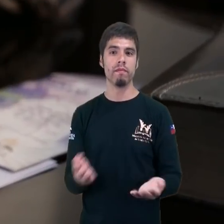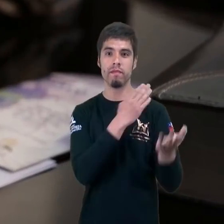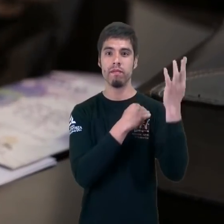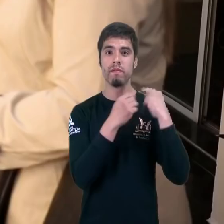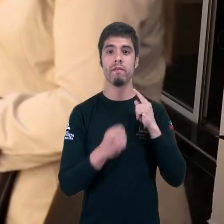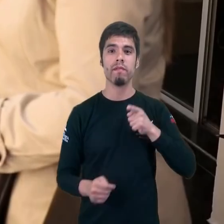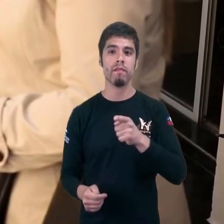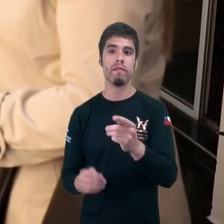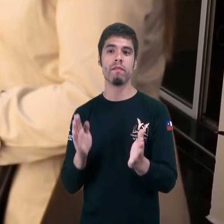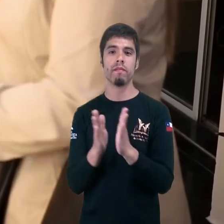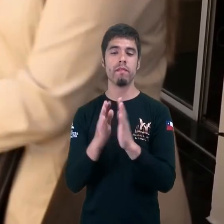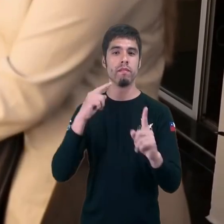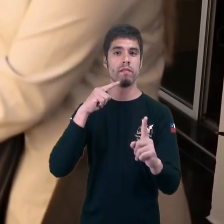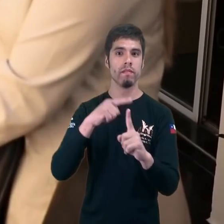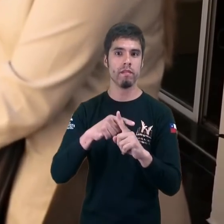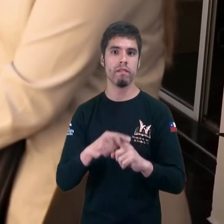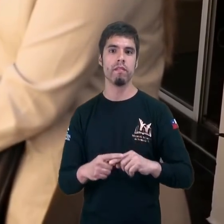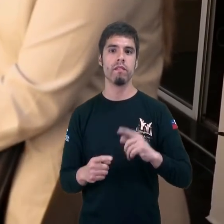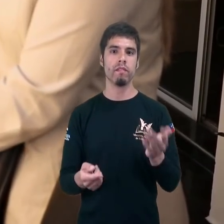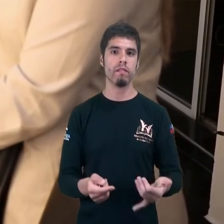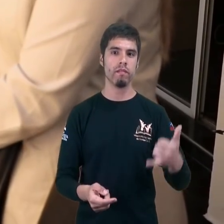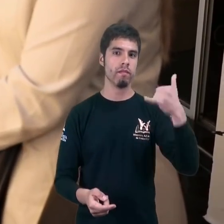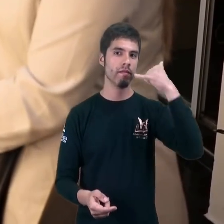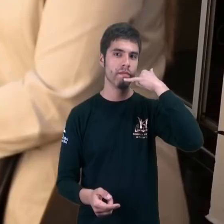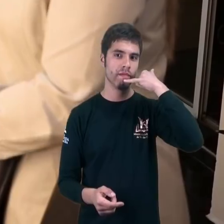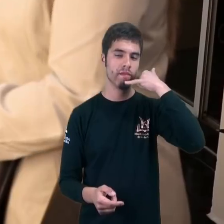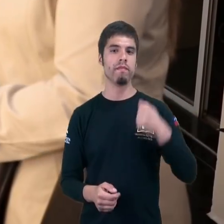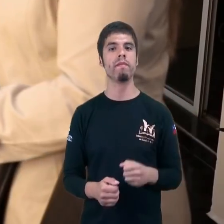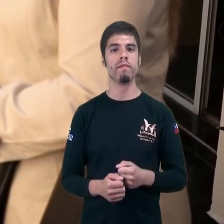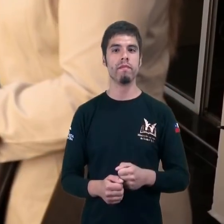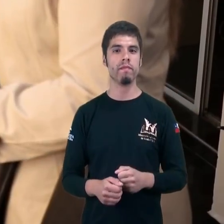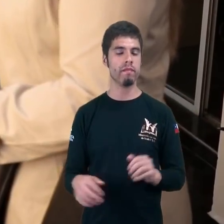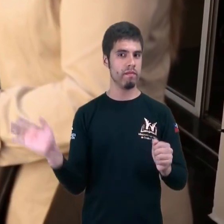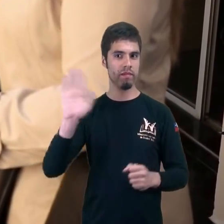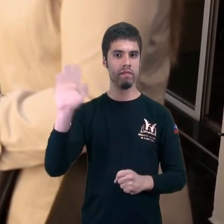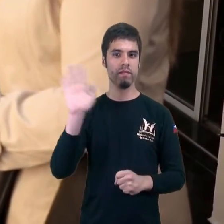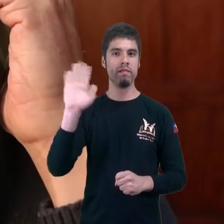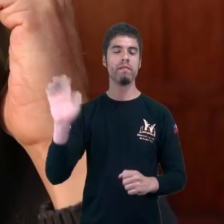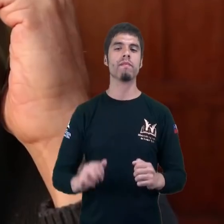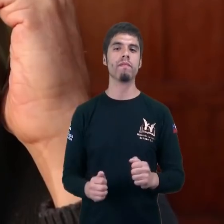salir a la iglesia, nuevamente sonó el teléfono de Miguel. ¿Hola?